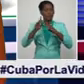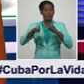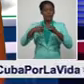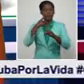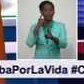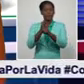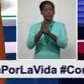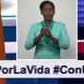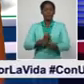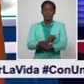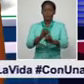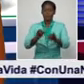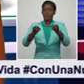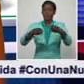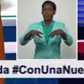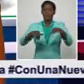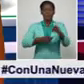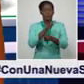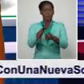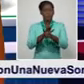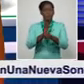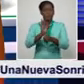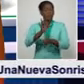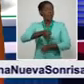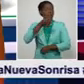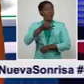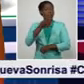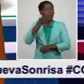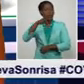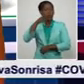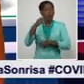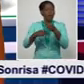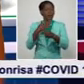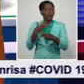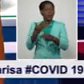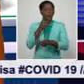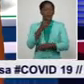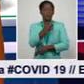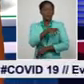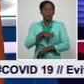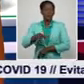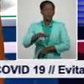prensa para seguirle contando lo que hace Cuba por la salud de su población. Muy buenos días.